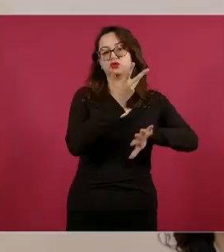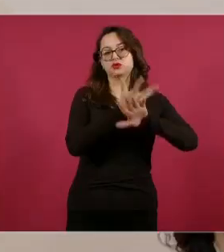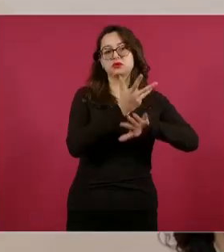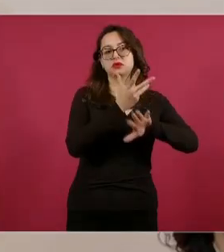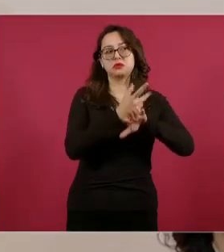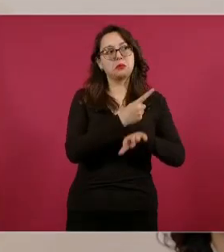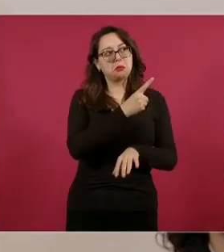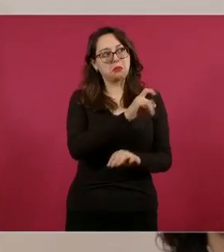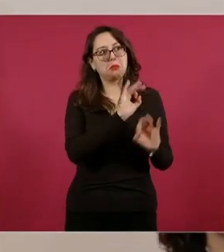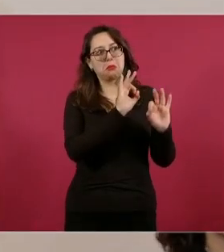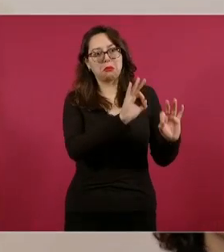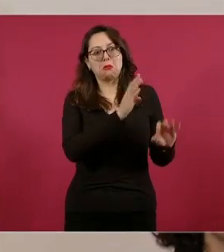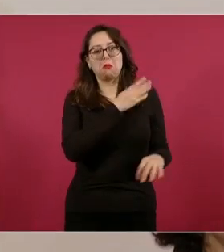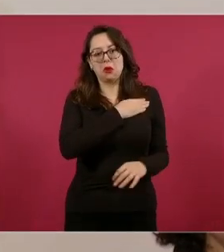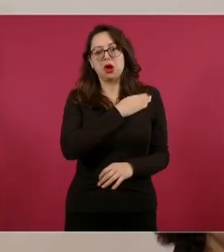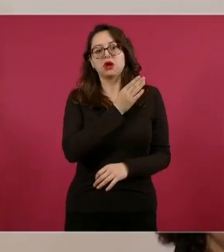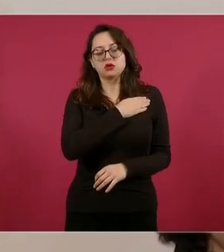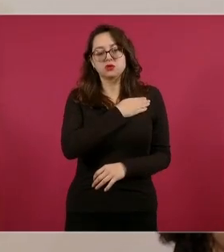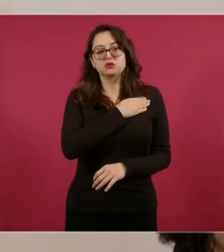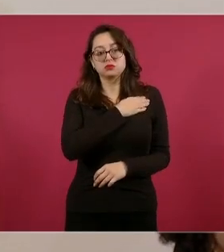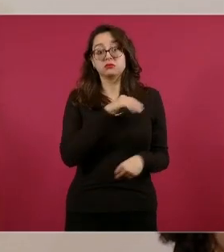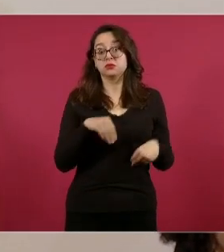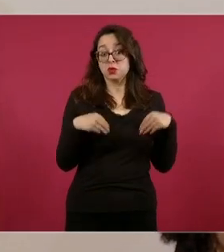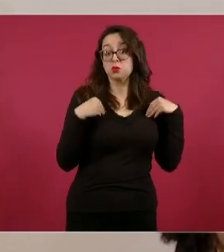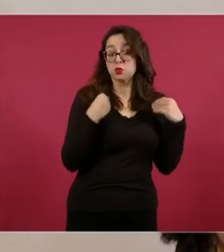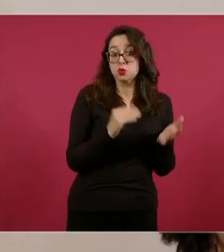un buen presidente de Estados Unidos,